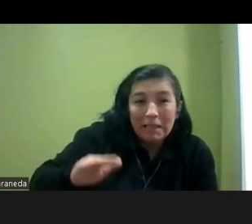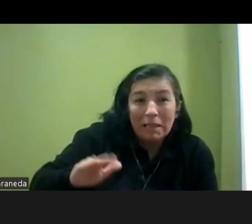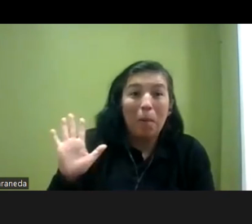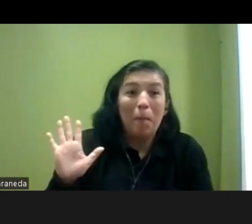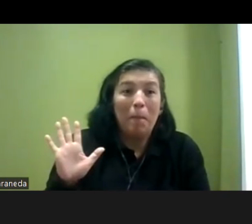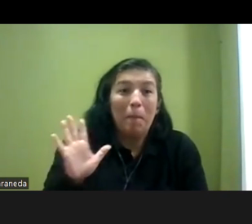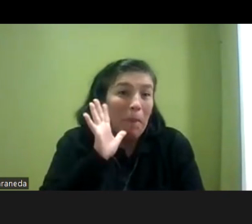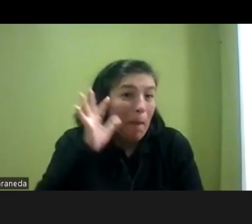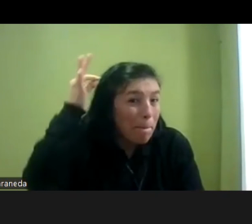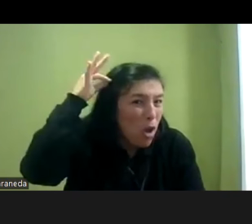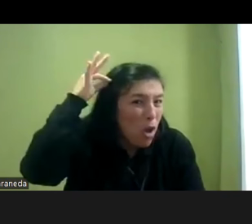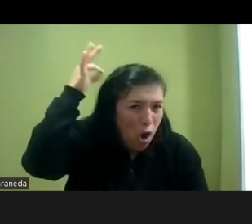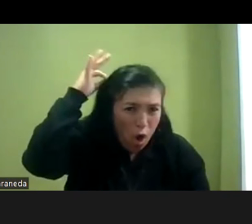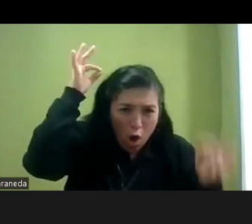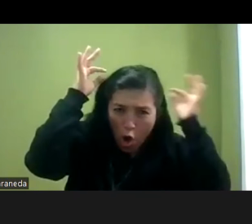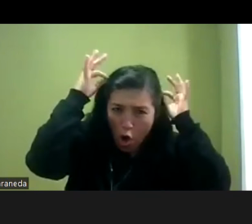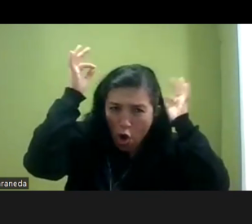Y